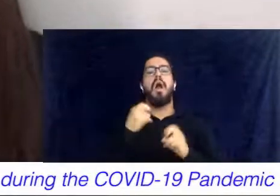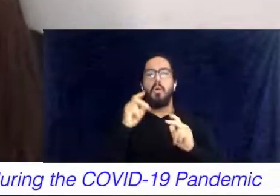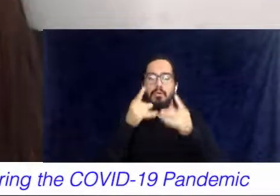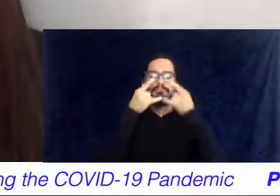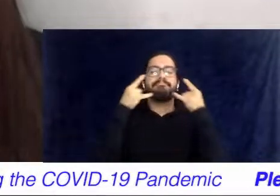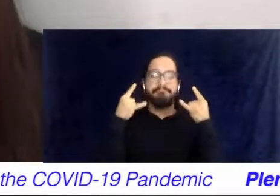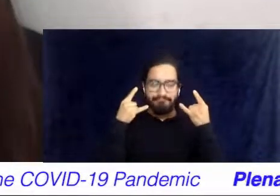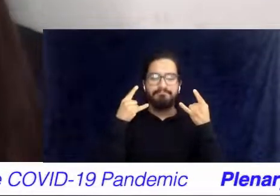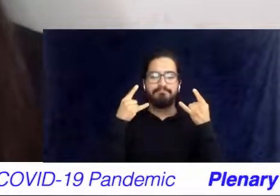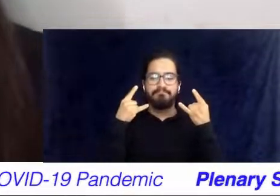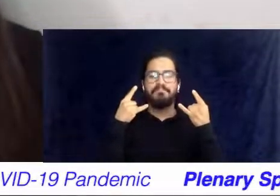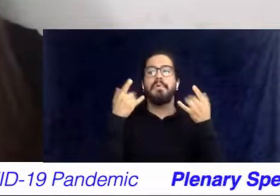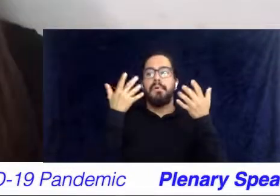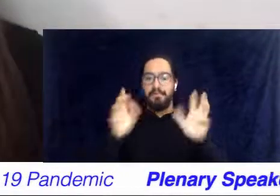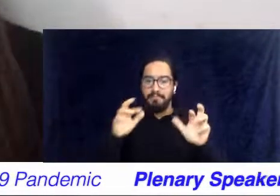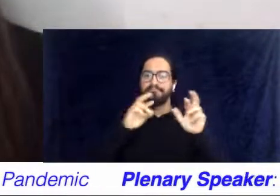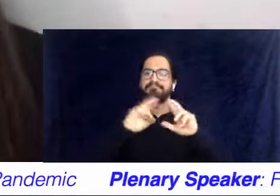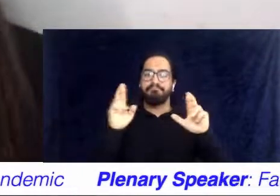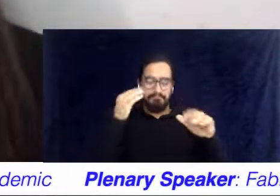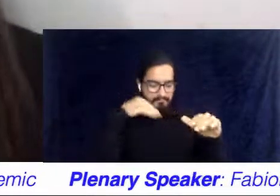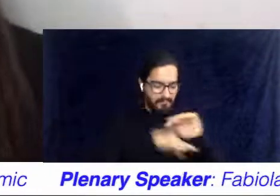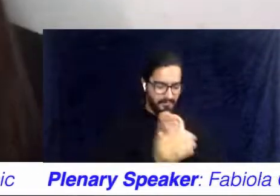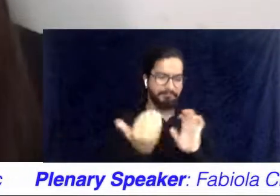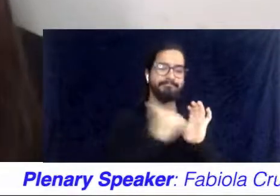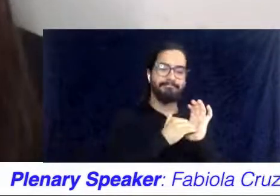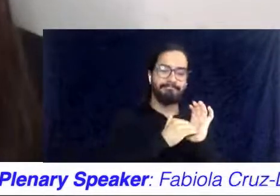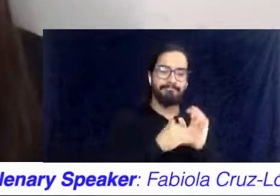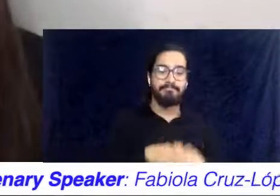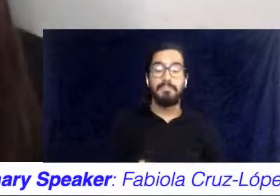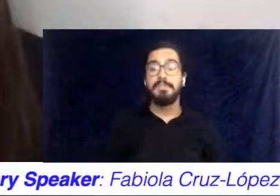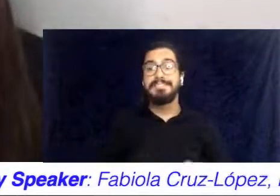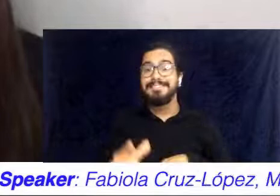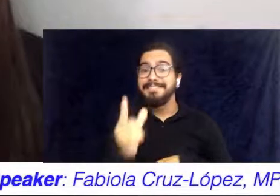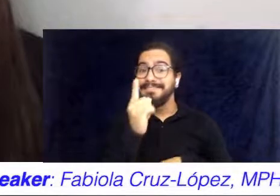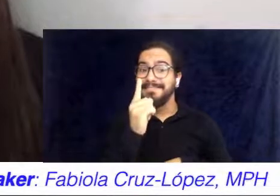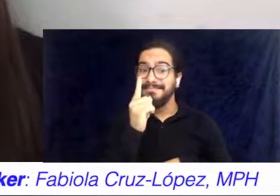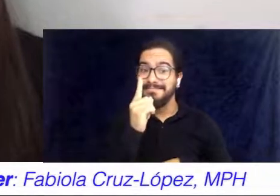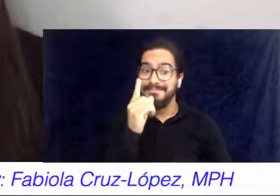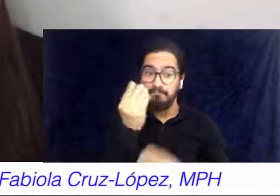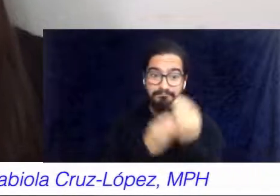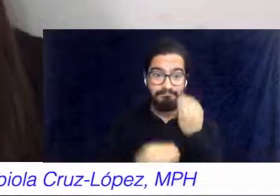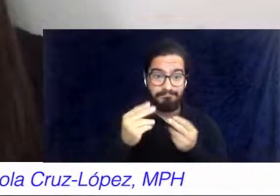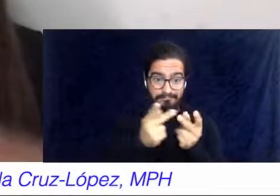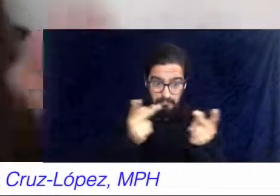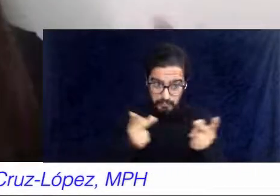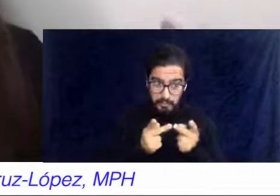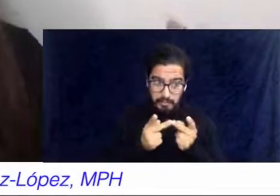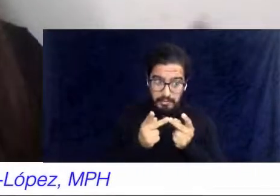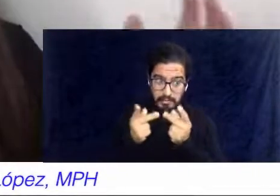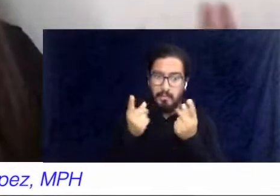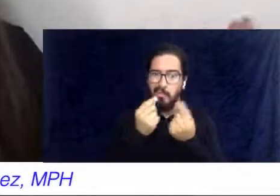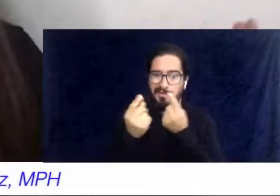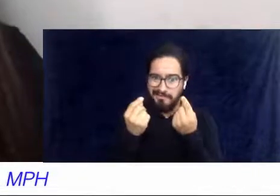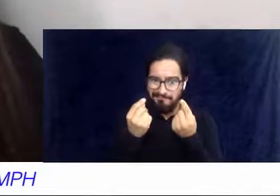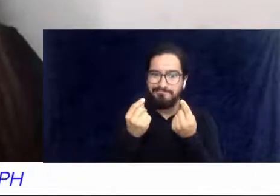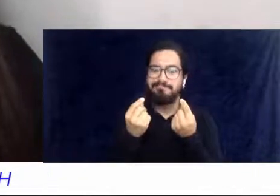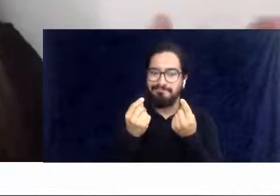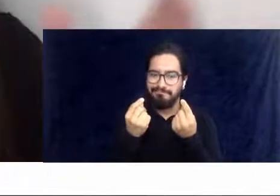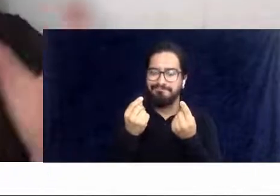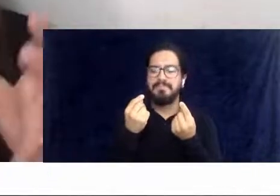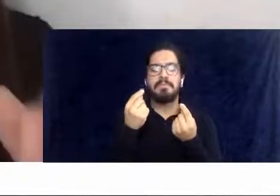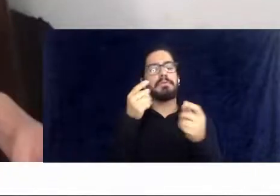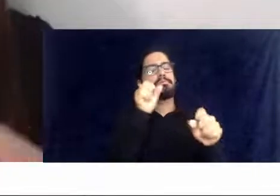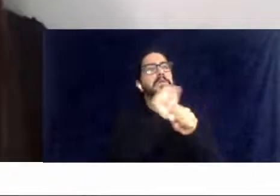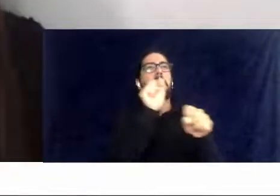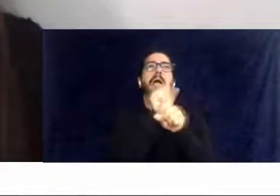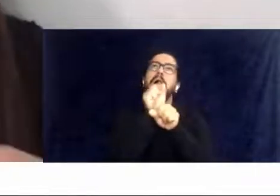de almuerzo, esto ha sido uno de los mayores señalamientos que hemos tenido. Todos estamos bien cuando trabajamos, pero entonces después